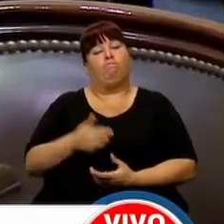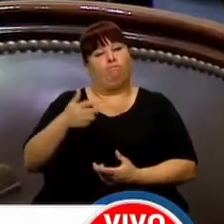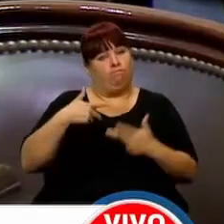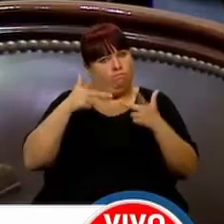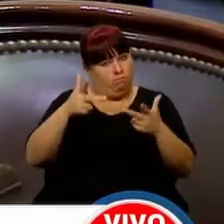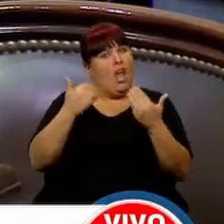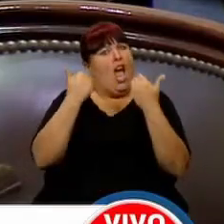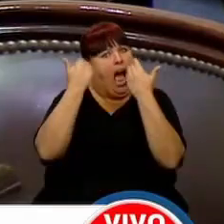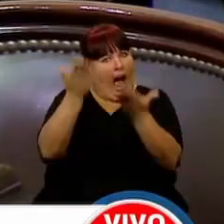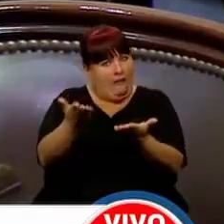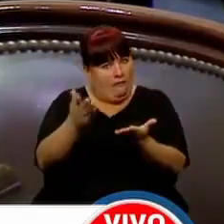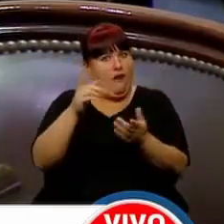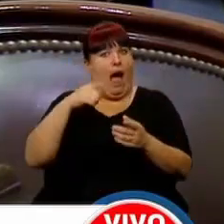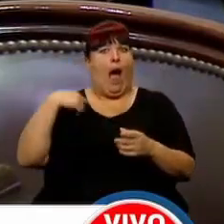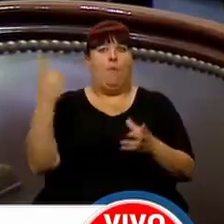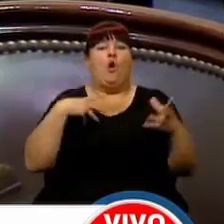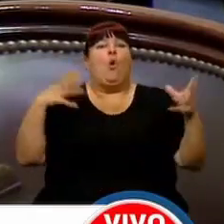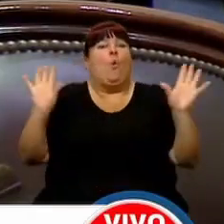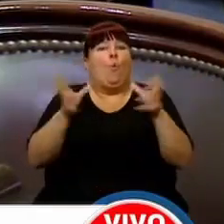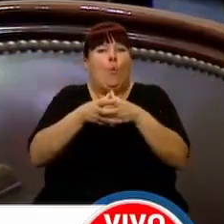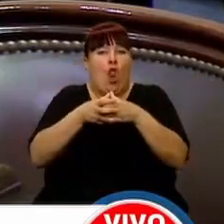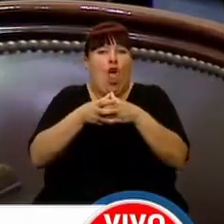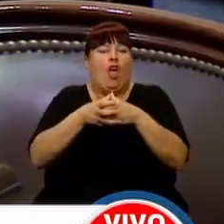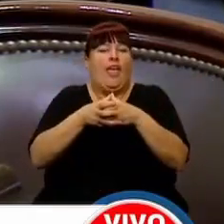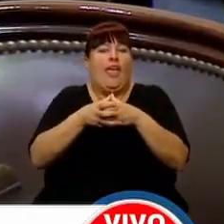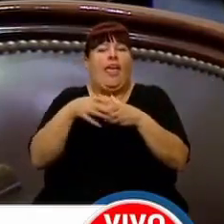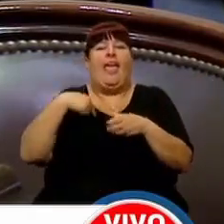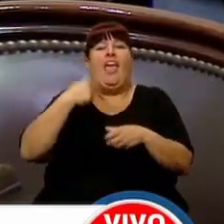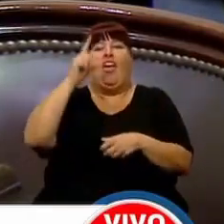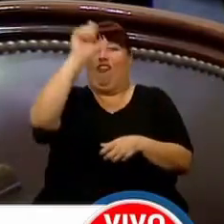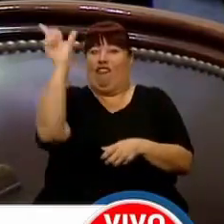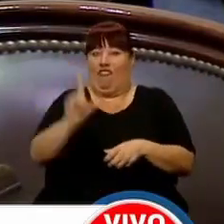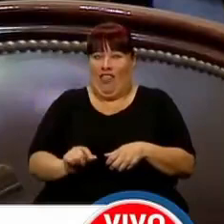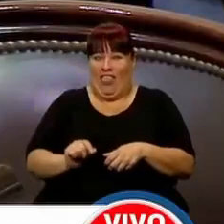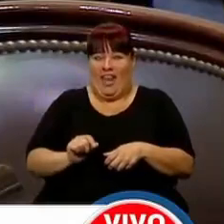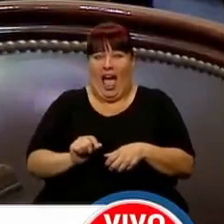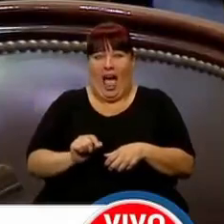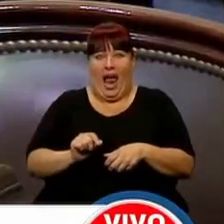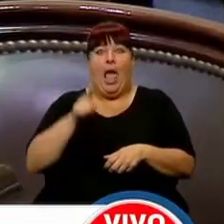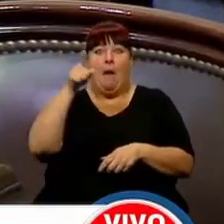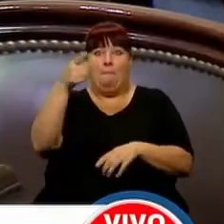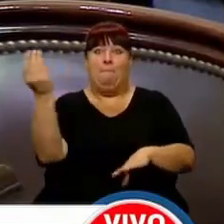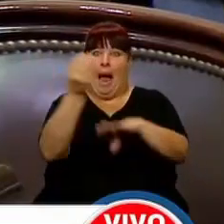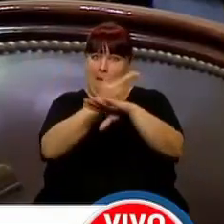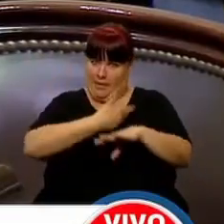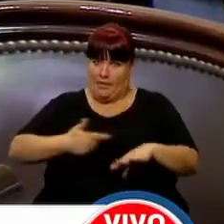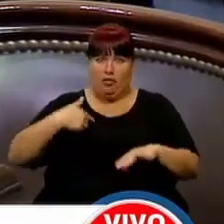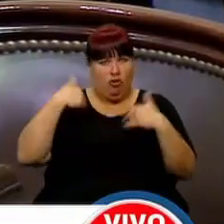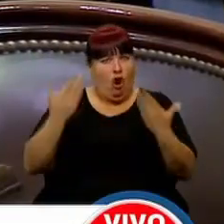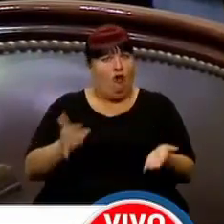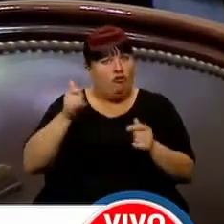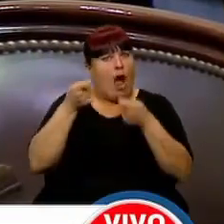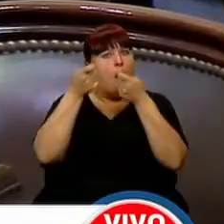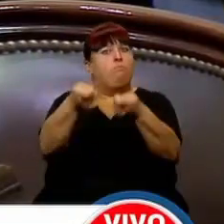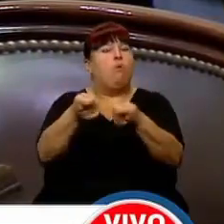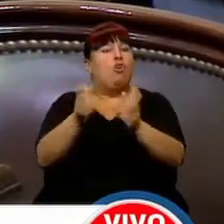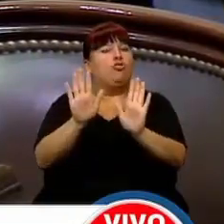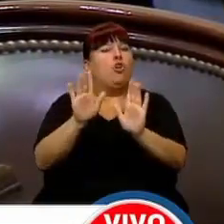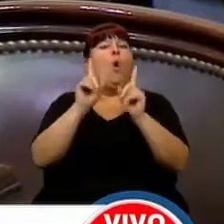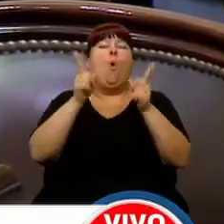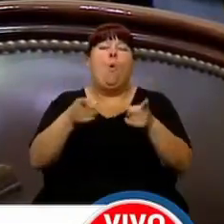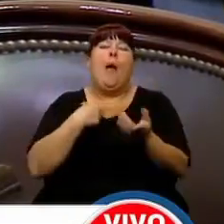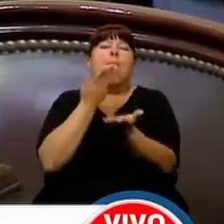manifestándome favorable en nombre del interbloque federal a su candidatura como presidente,